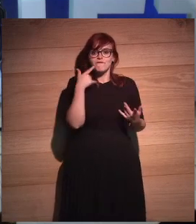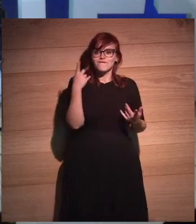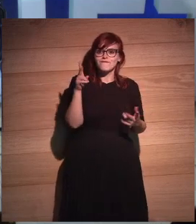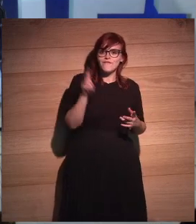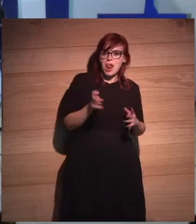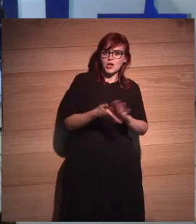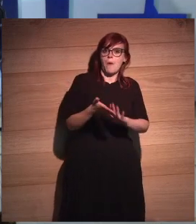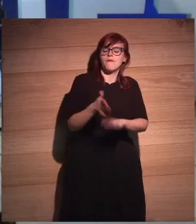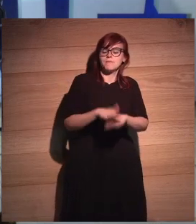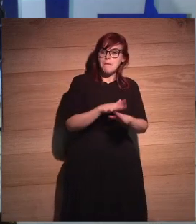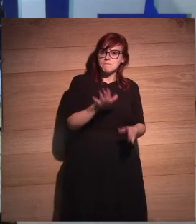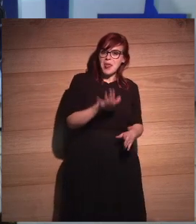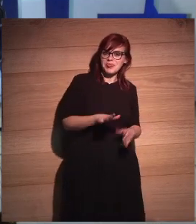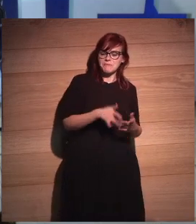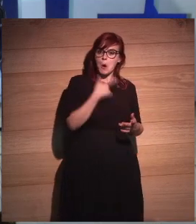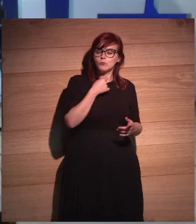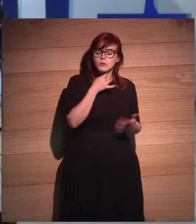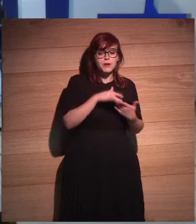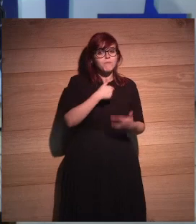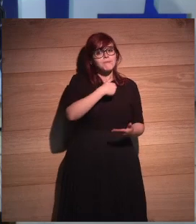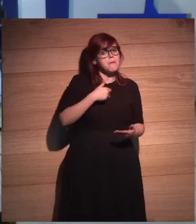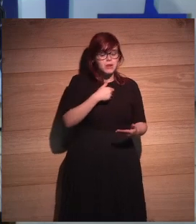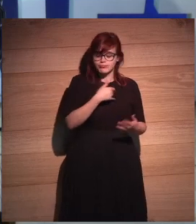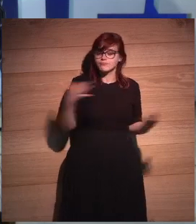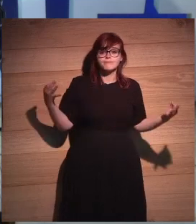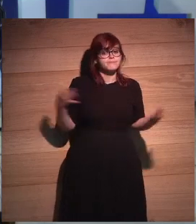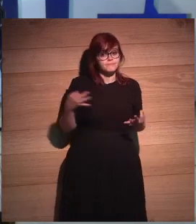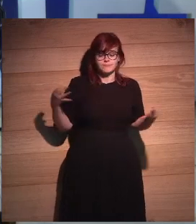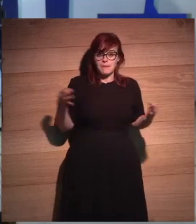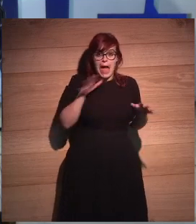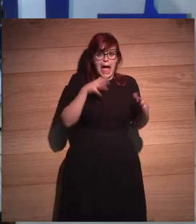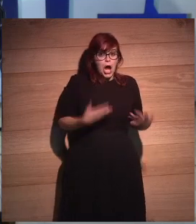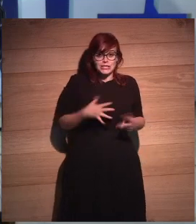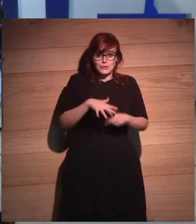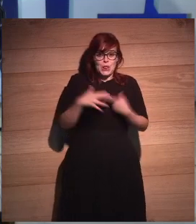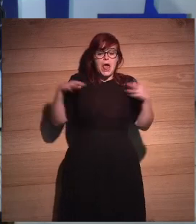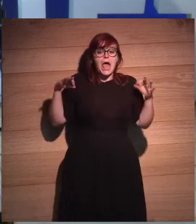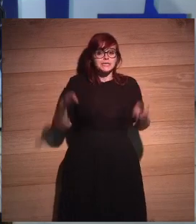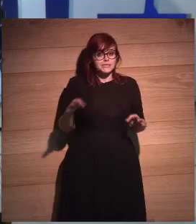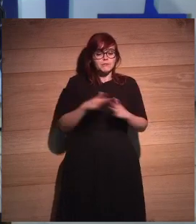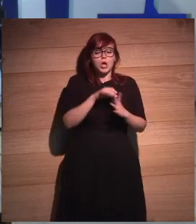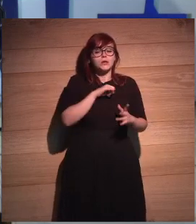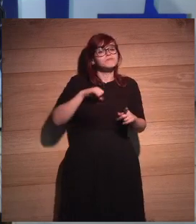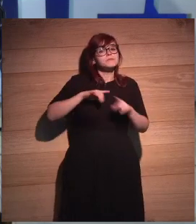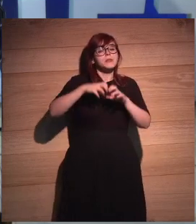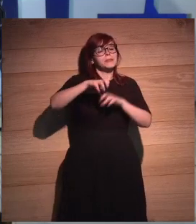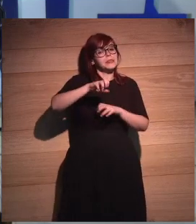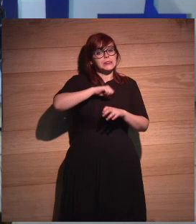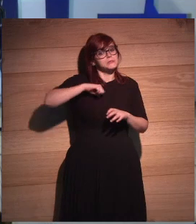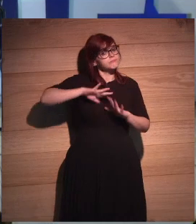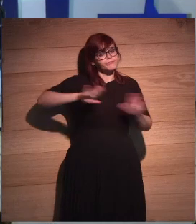marcha, ¿no? De estar en el medio del meollo. Pero creo que es el papel que tenemos que jugar, ¿no? Somos totalmente